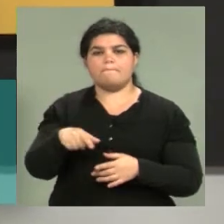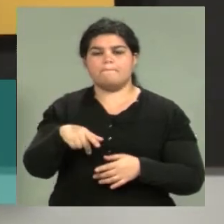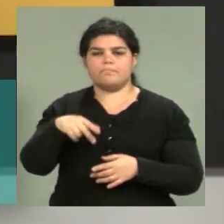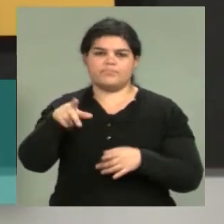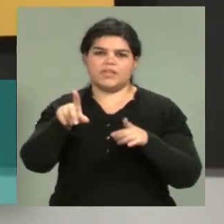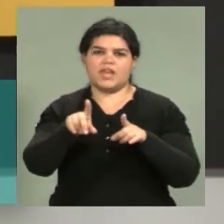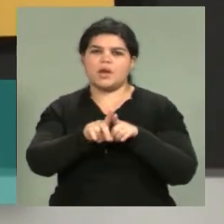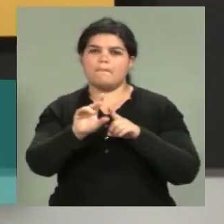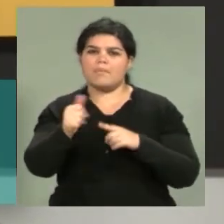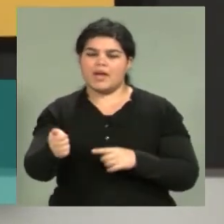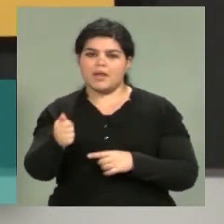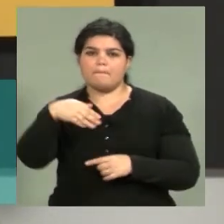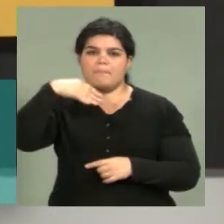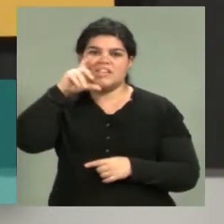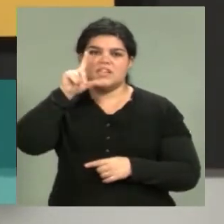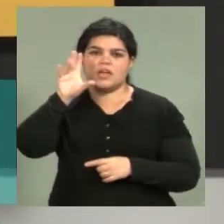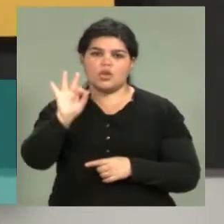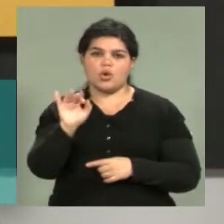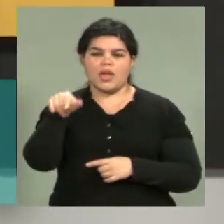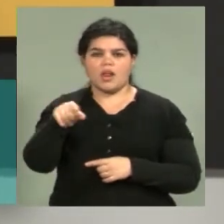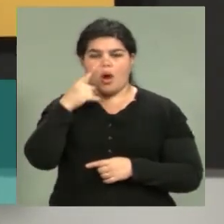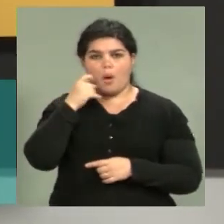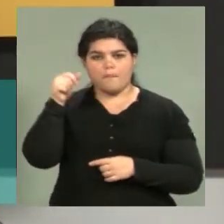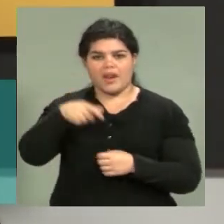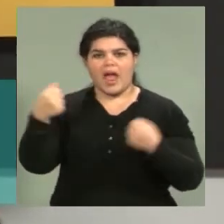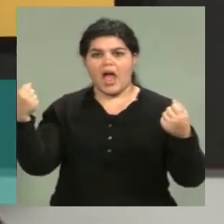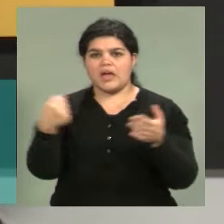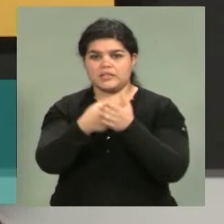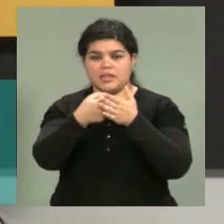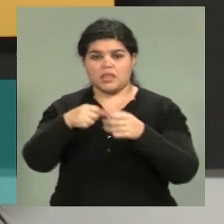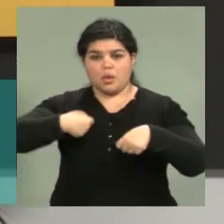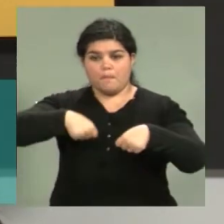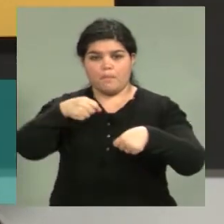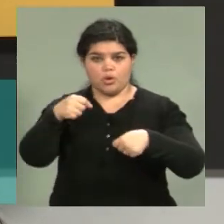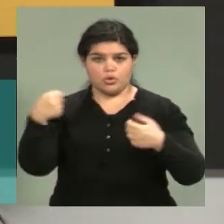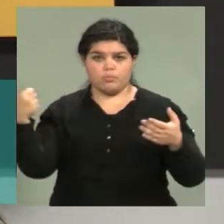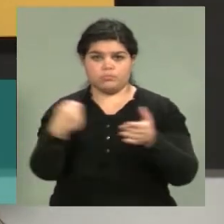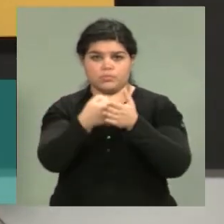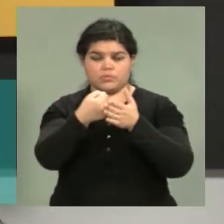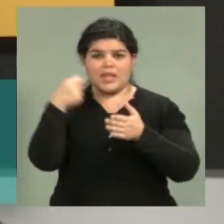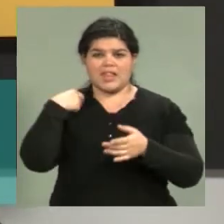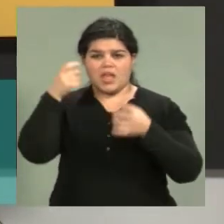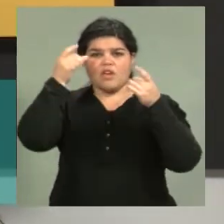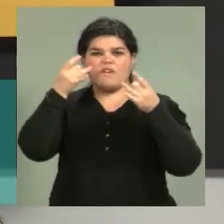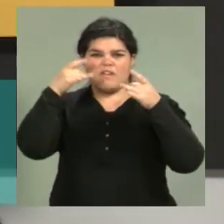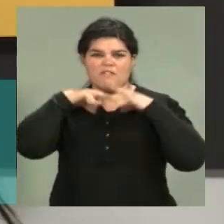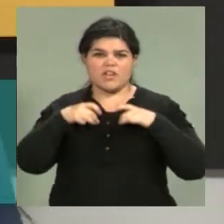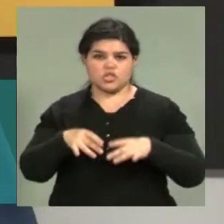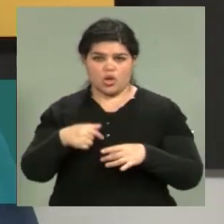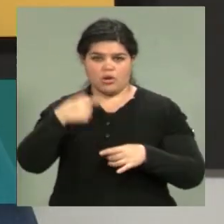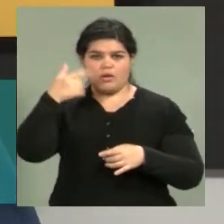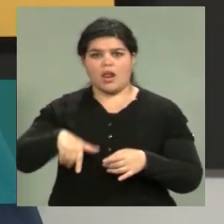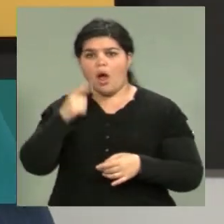un caso conocido en Argentina. Marcelo tuvo un accidente cuando viajaba en moto y por una infección intrahospitalaria quedó en